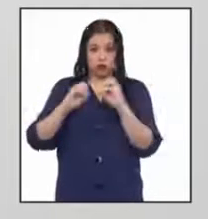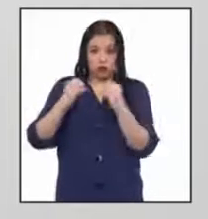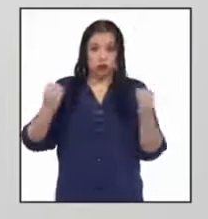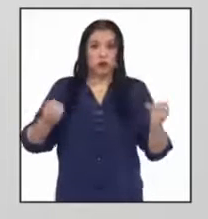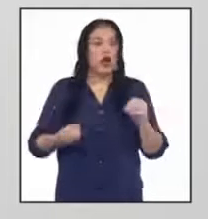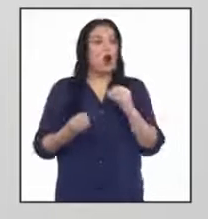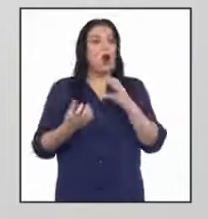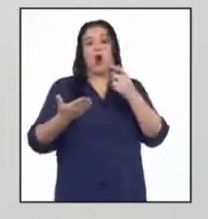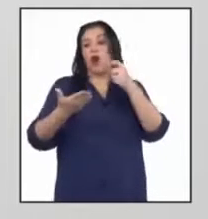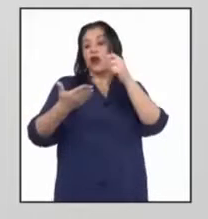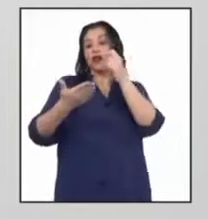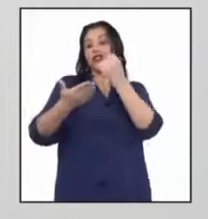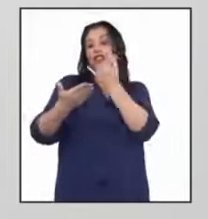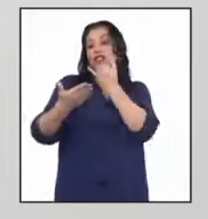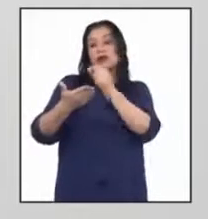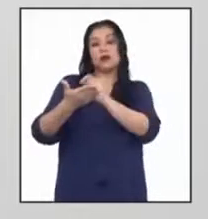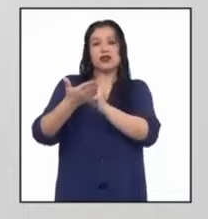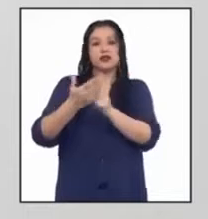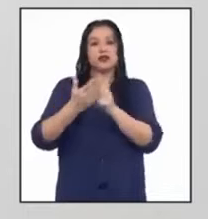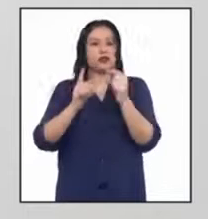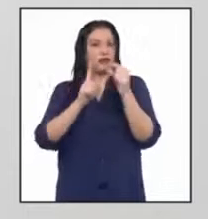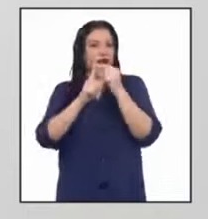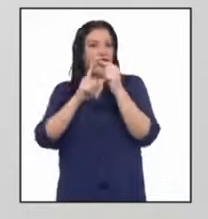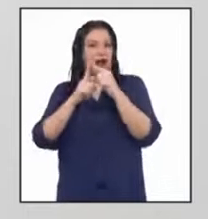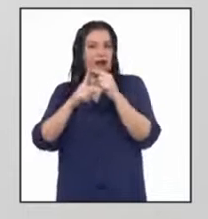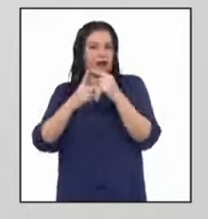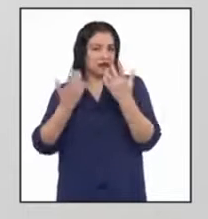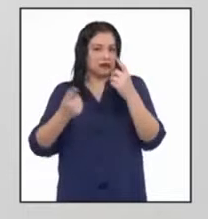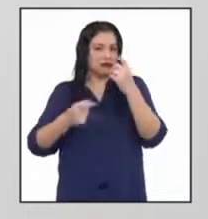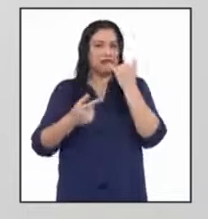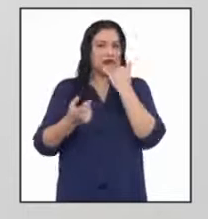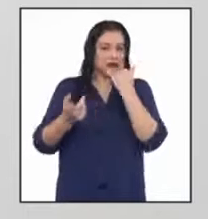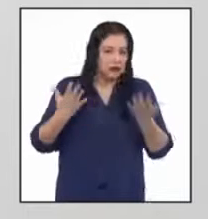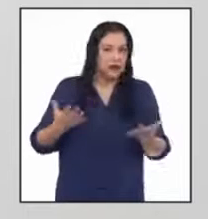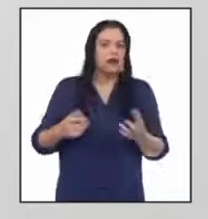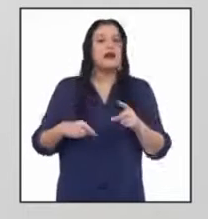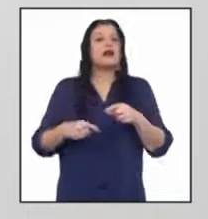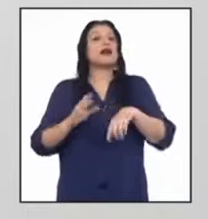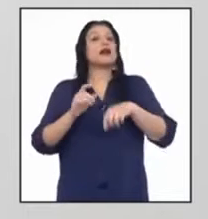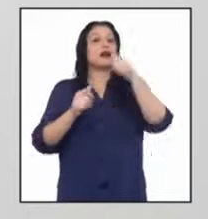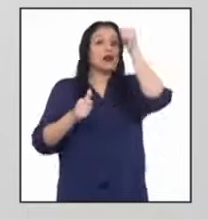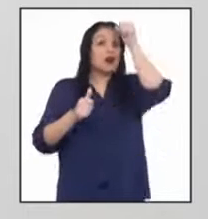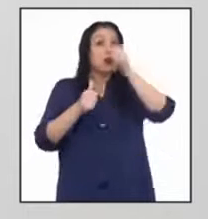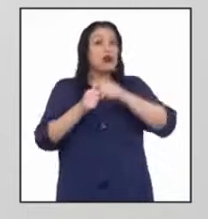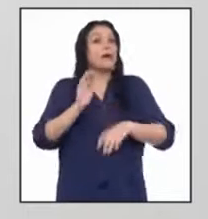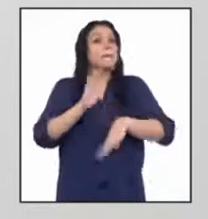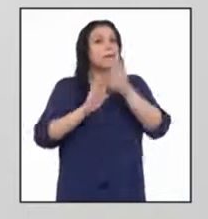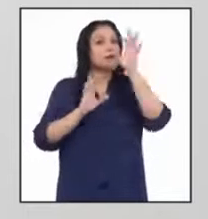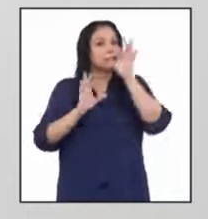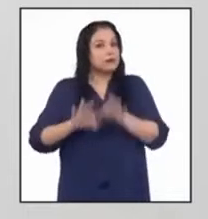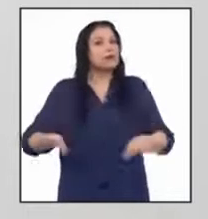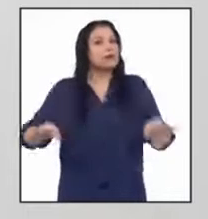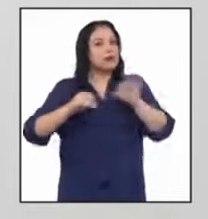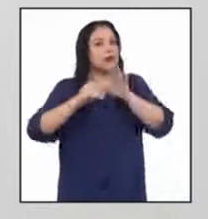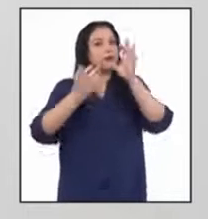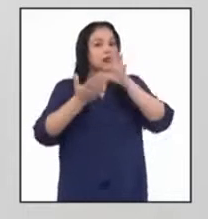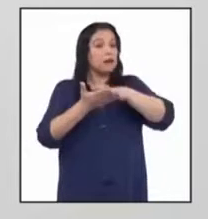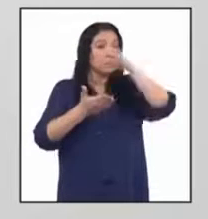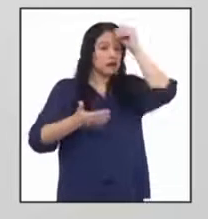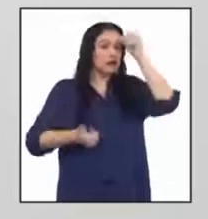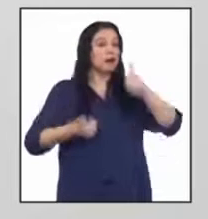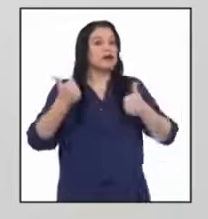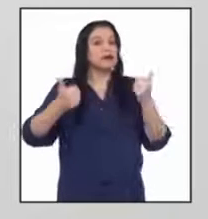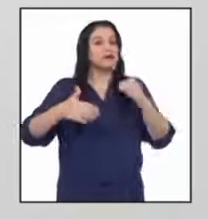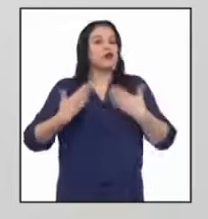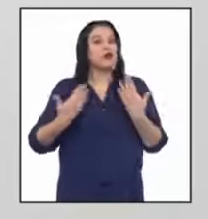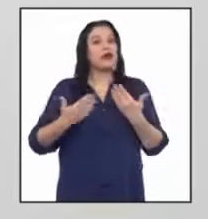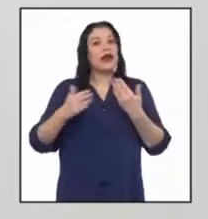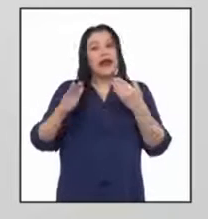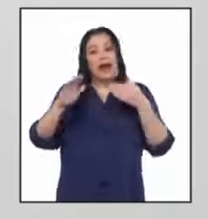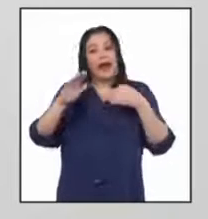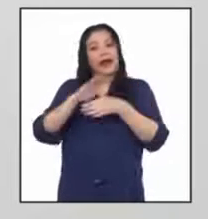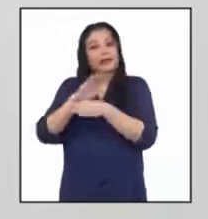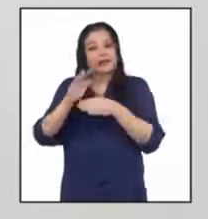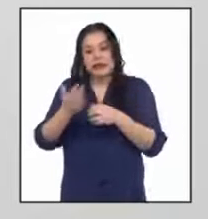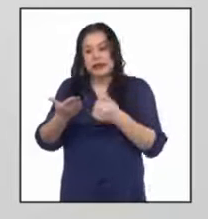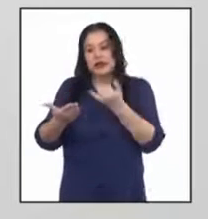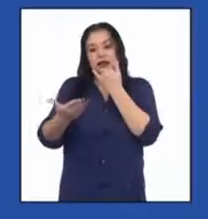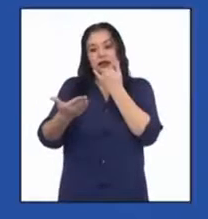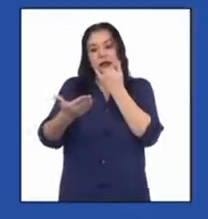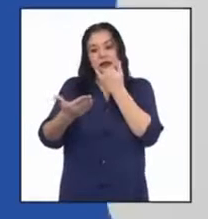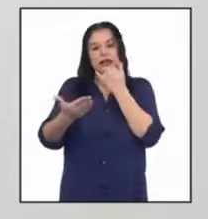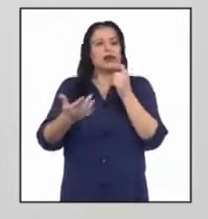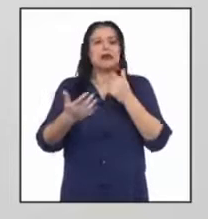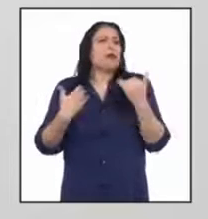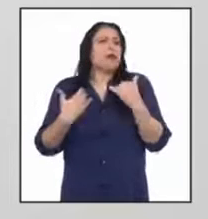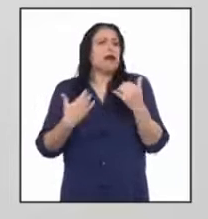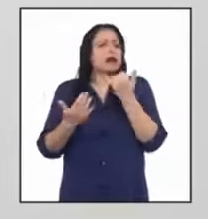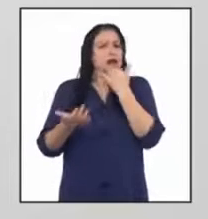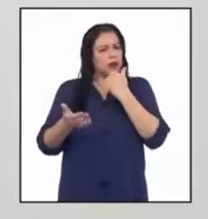hasta los ortográficos. Recuerden que lo que más funciona del aprendizaje es tener acceso al error y no tenerle